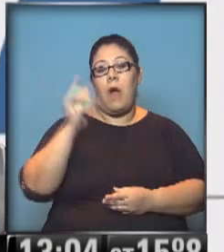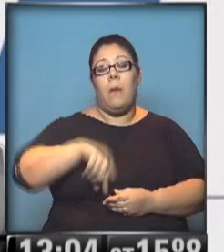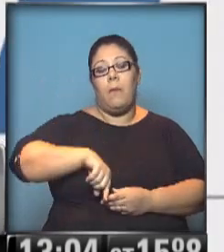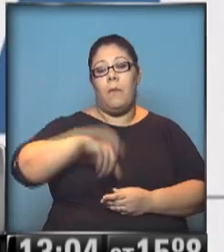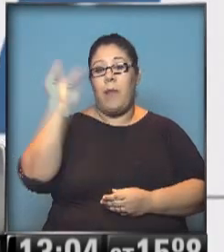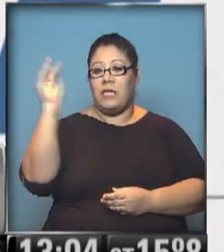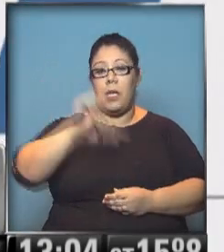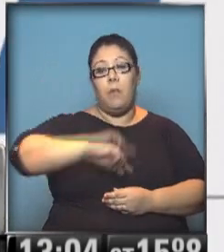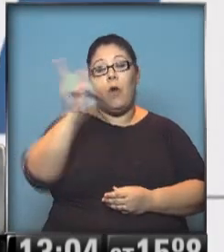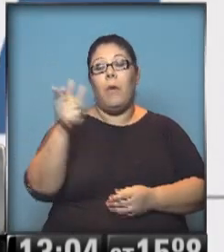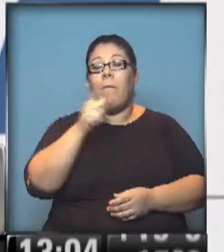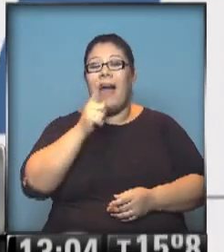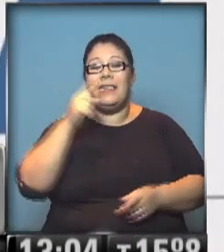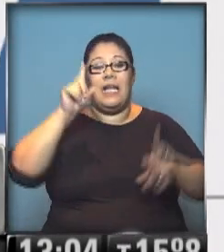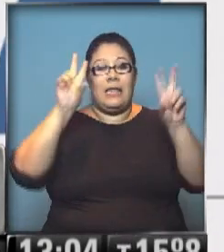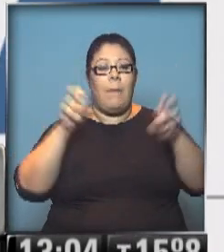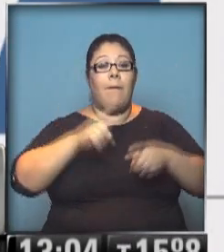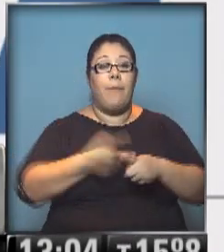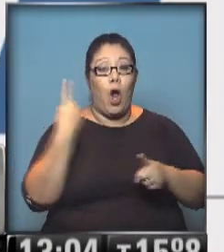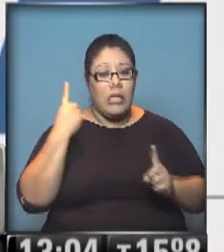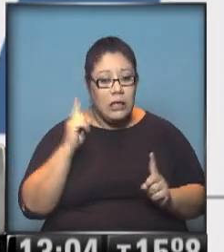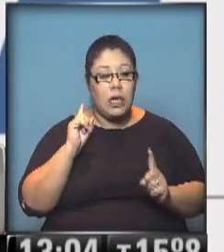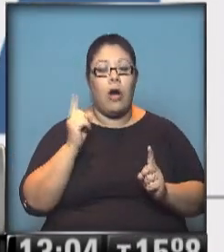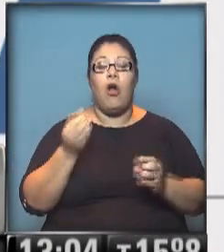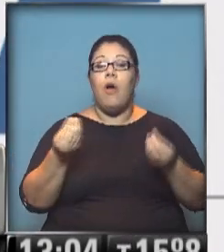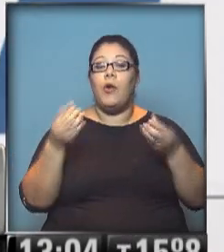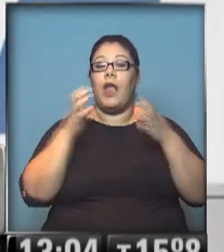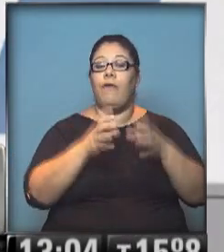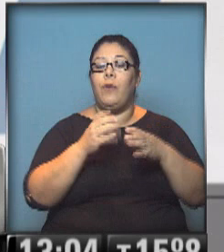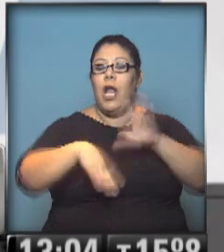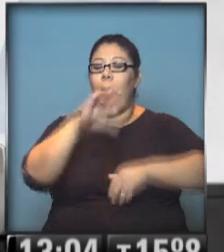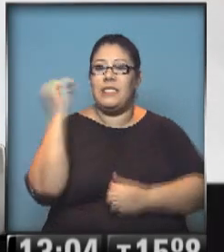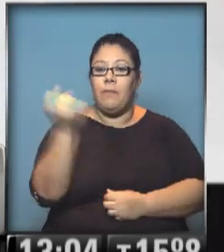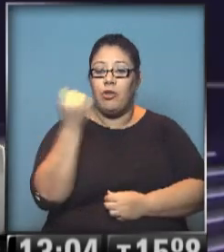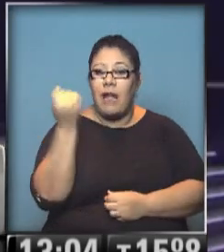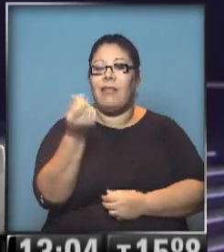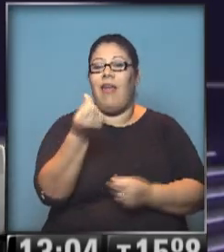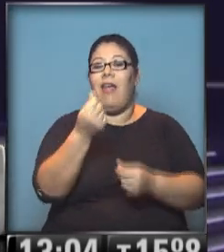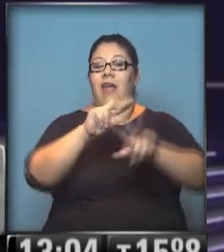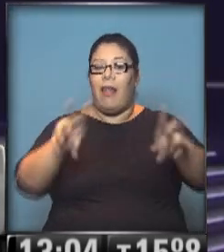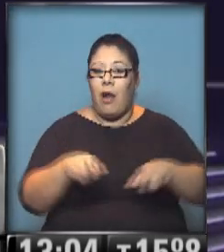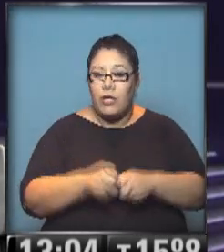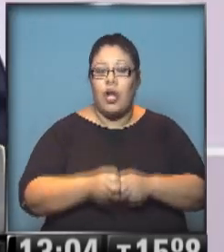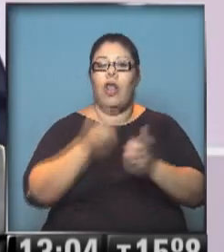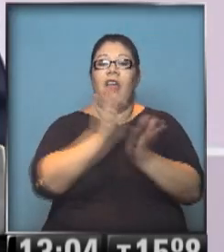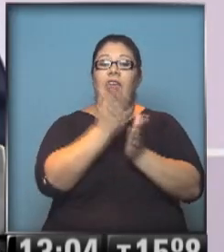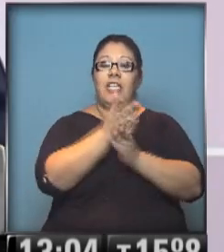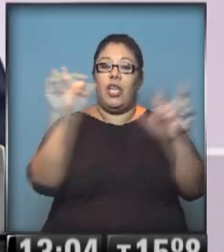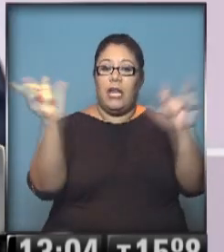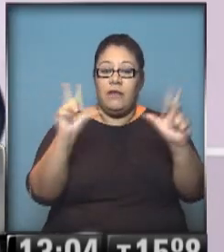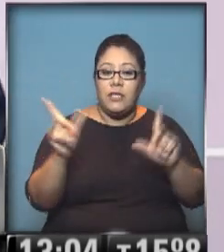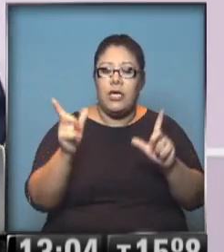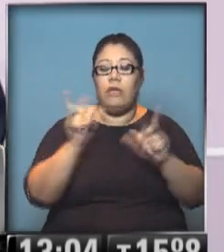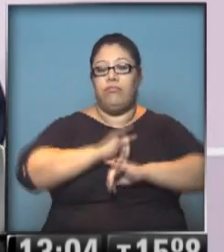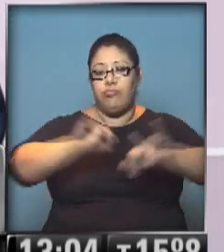índole político, que esto lleva necesariamente, el fútbol es lo más importante en cuanto a ingresos y demás, derechos de televisión, todo lo que por